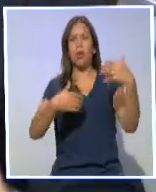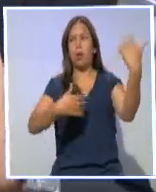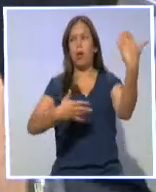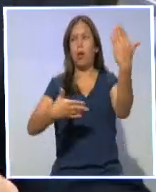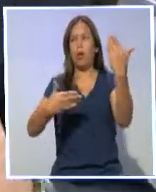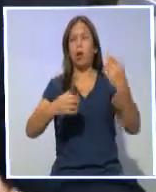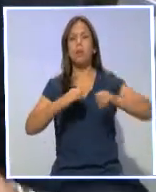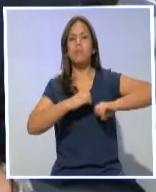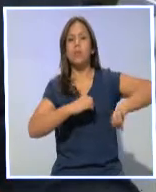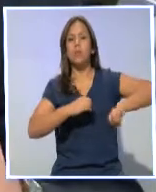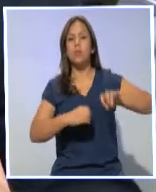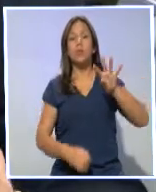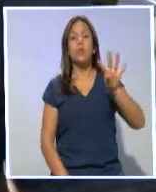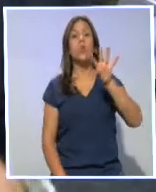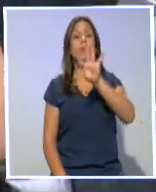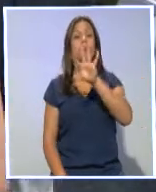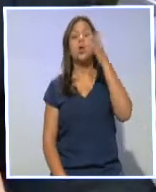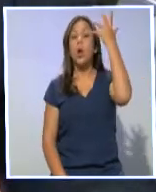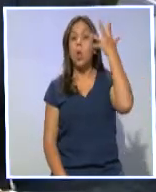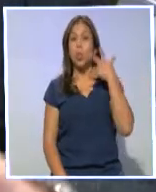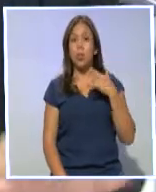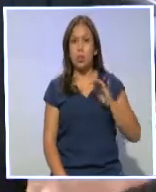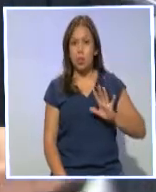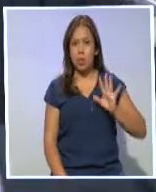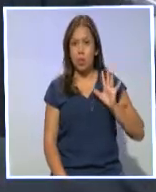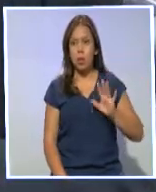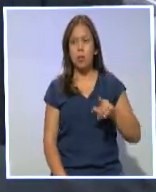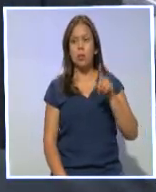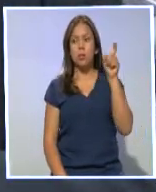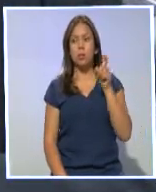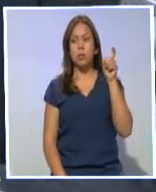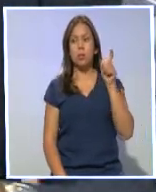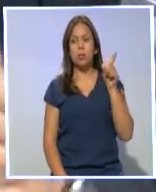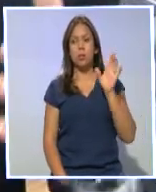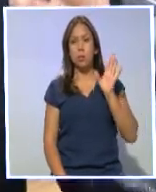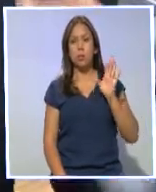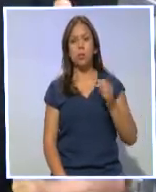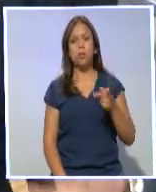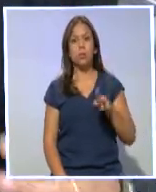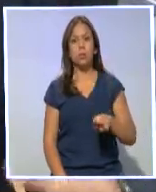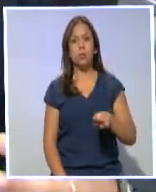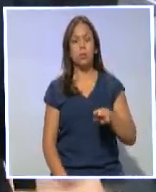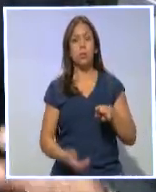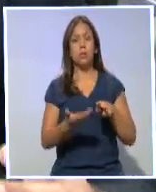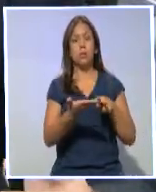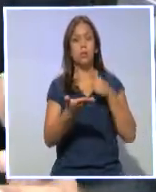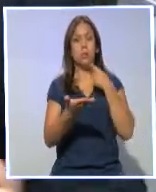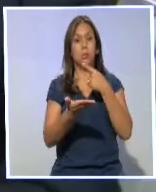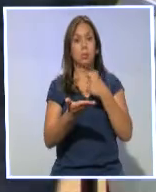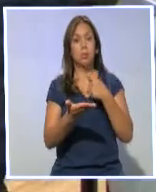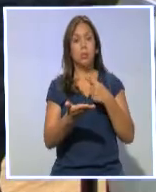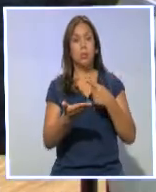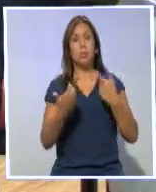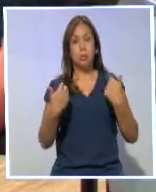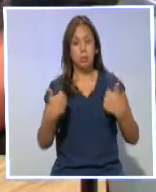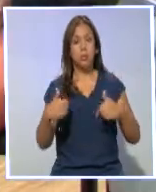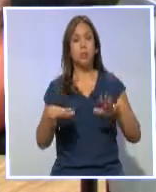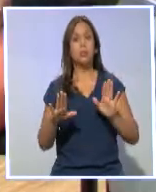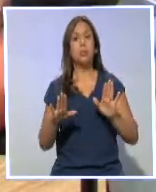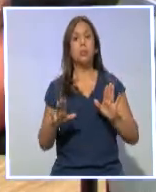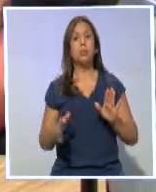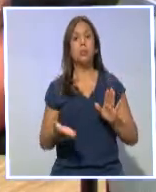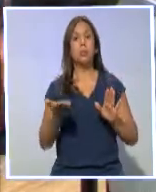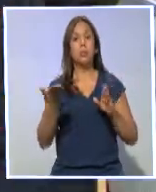político, que son los 45 días de campaña, para que en ese periodo no exista confusión alguna entre el ejercicio de la autoridad y